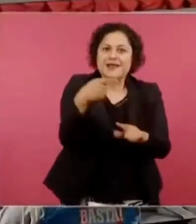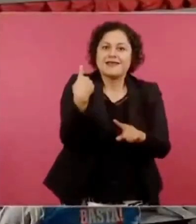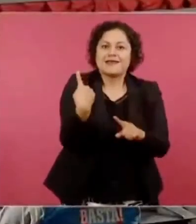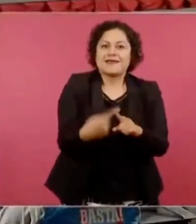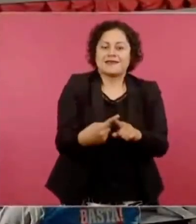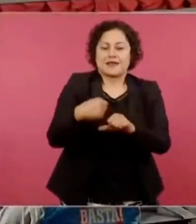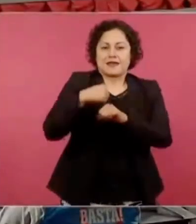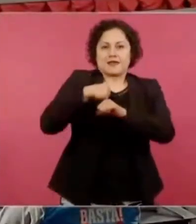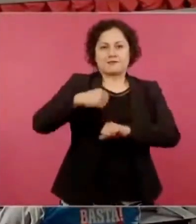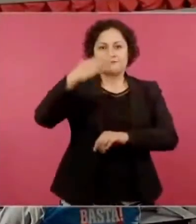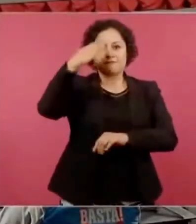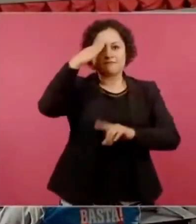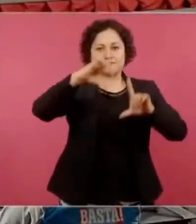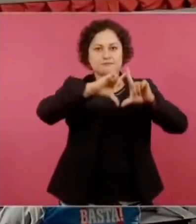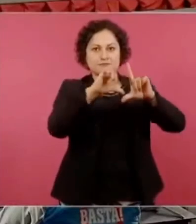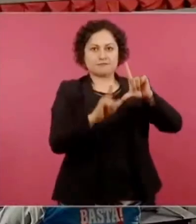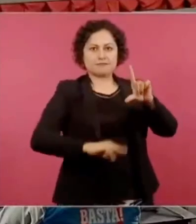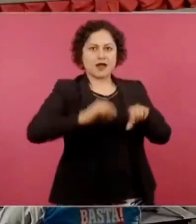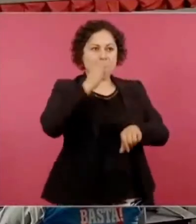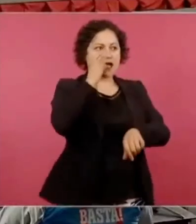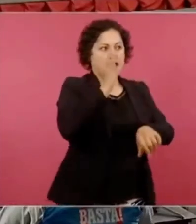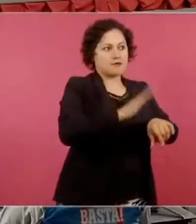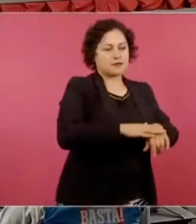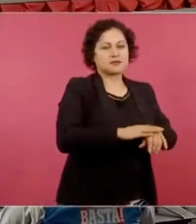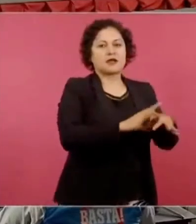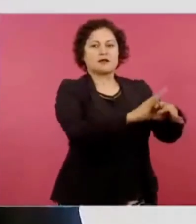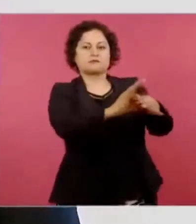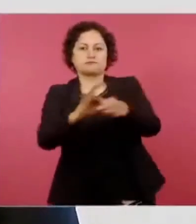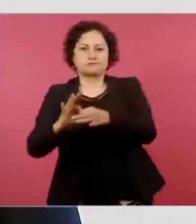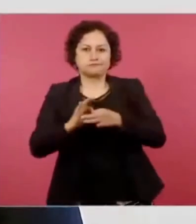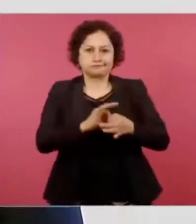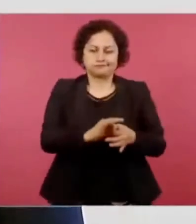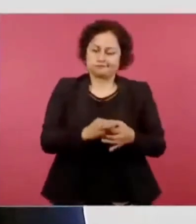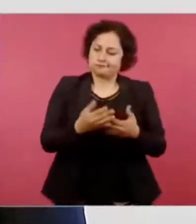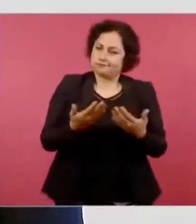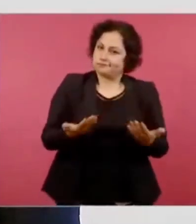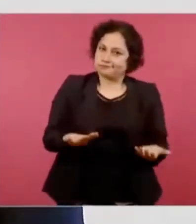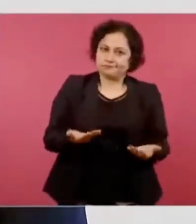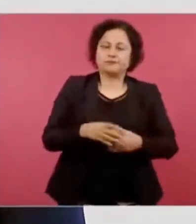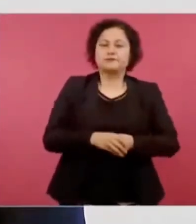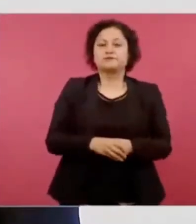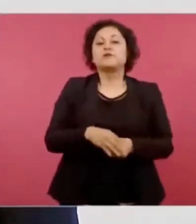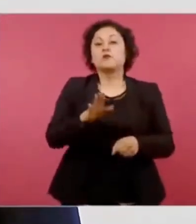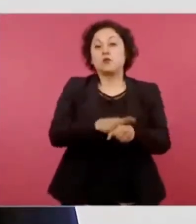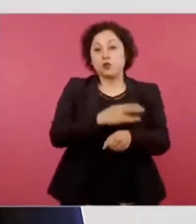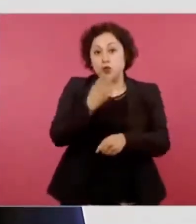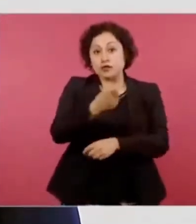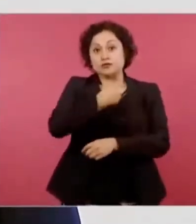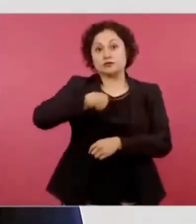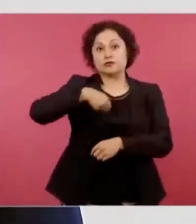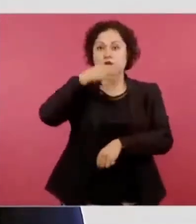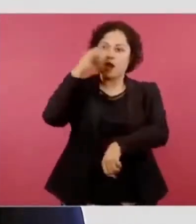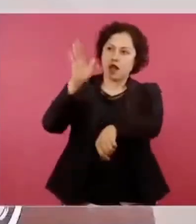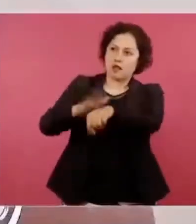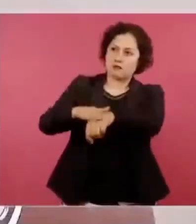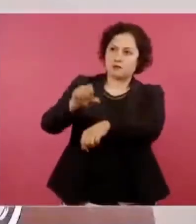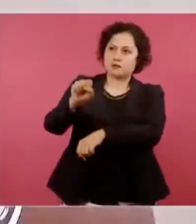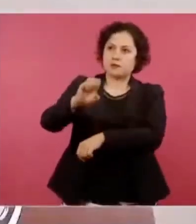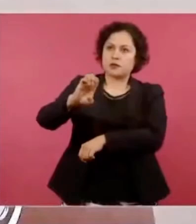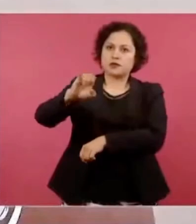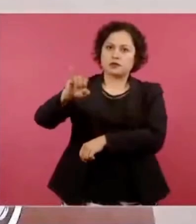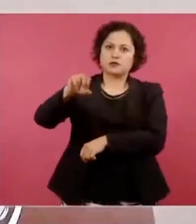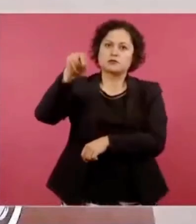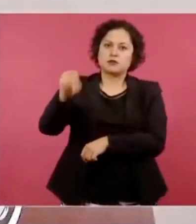mexicano. Así que hacemos un llamado a la Corte a respetar la Constitución, respetar